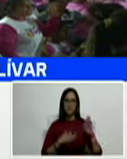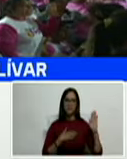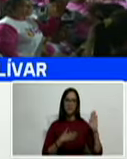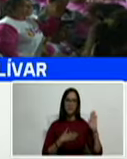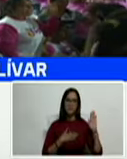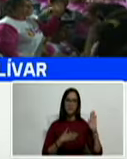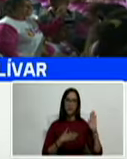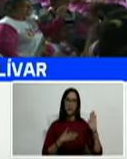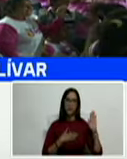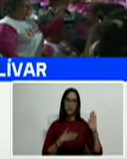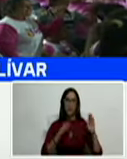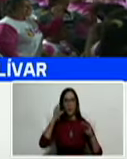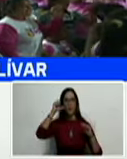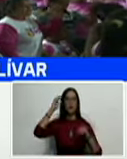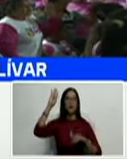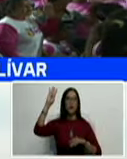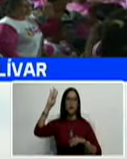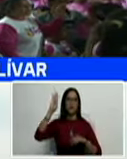Juro por Dios.